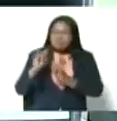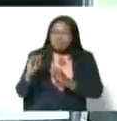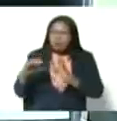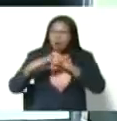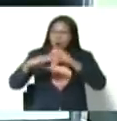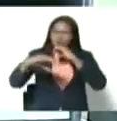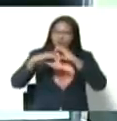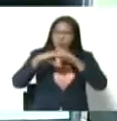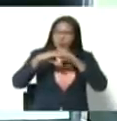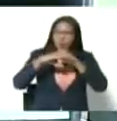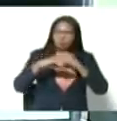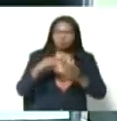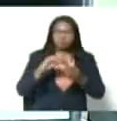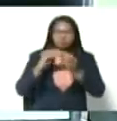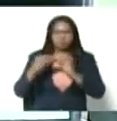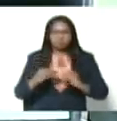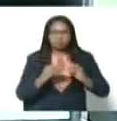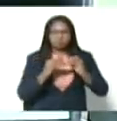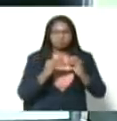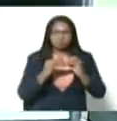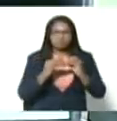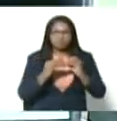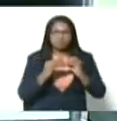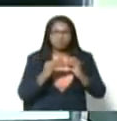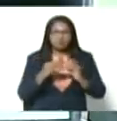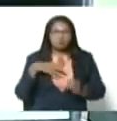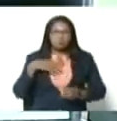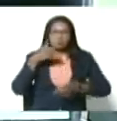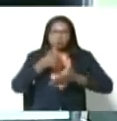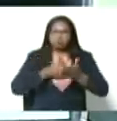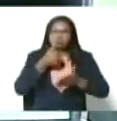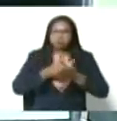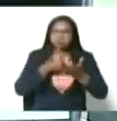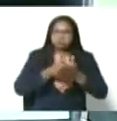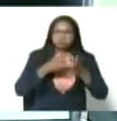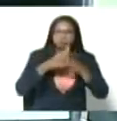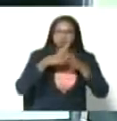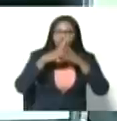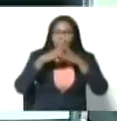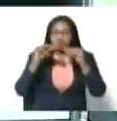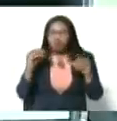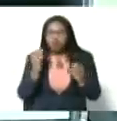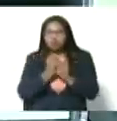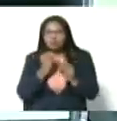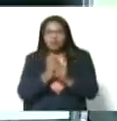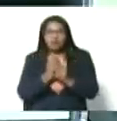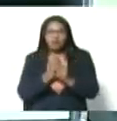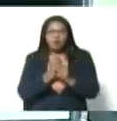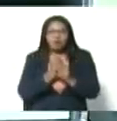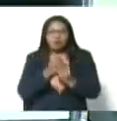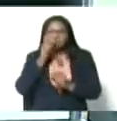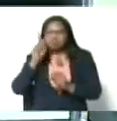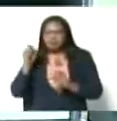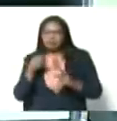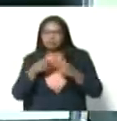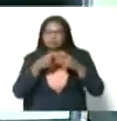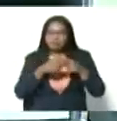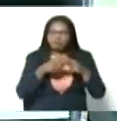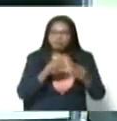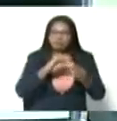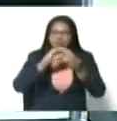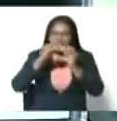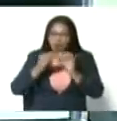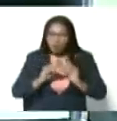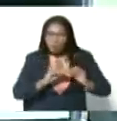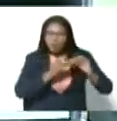fue recuperada con mucho empeño por parte de todos los compañeros del servicio de mantenimiento, en donde participaron